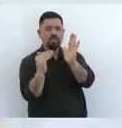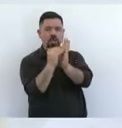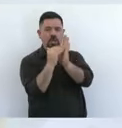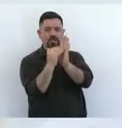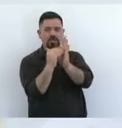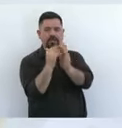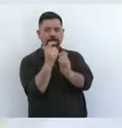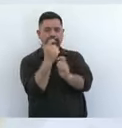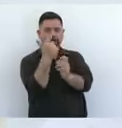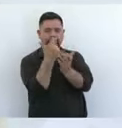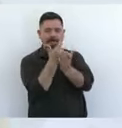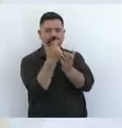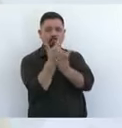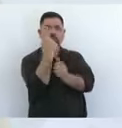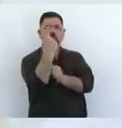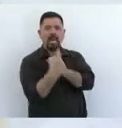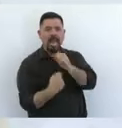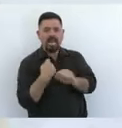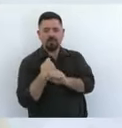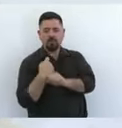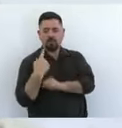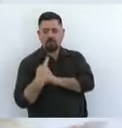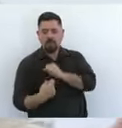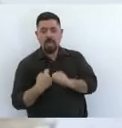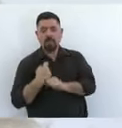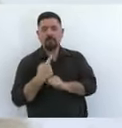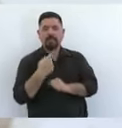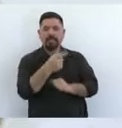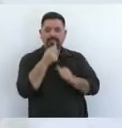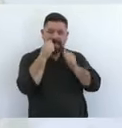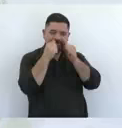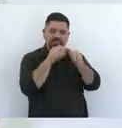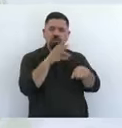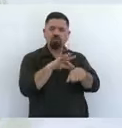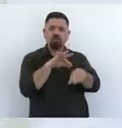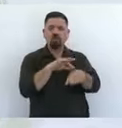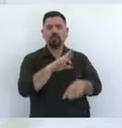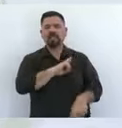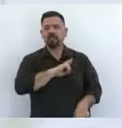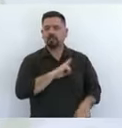La atención médica privada, eso ya se terminó,